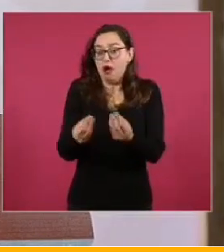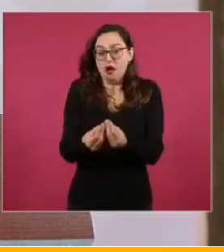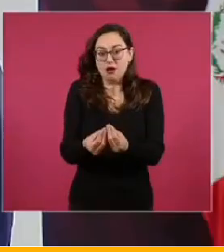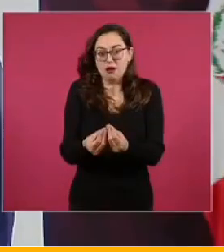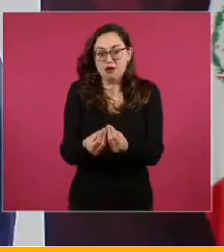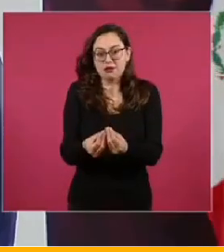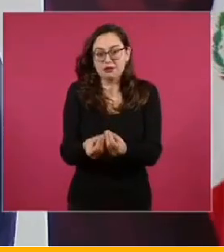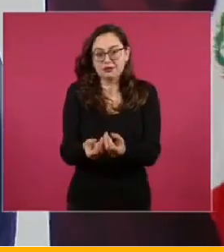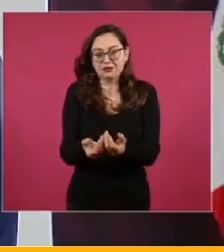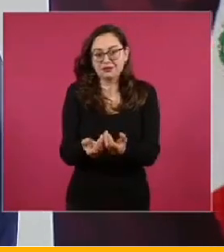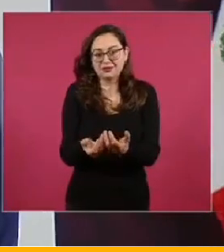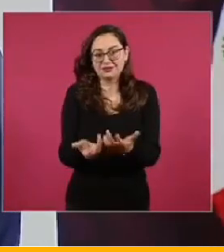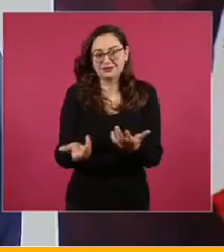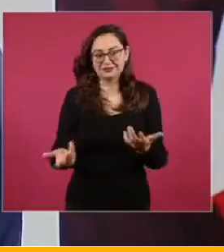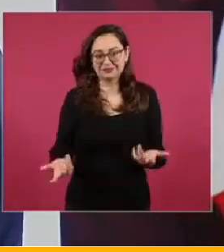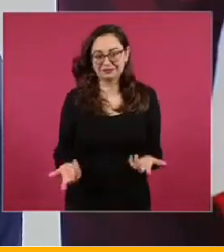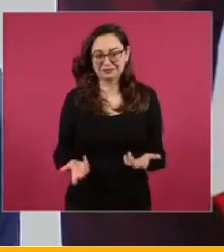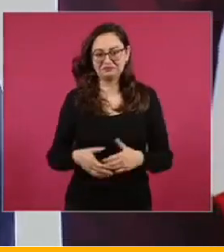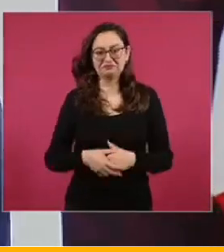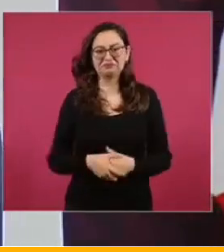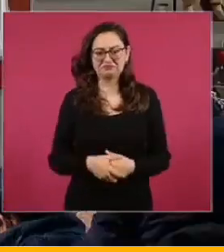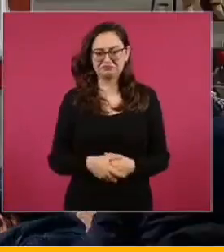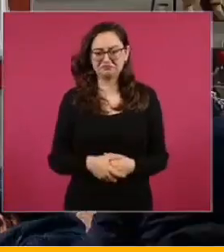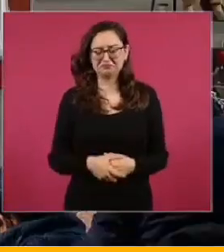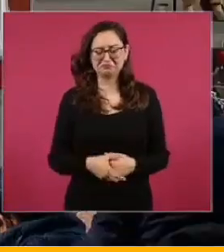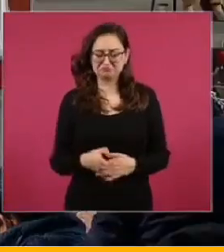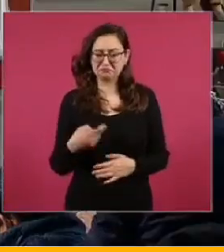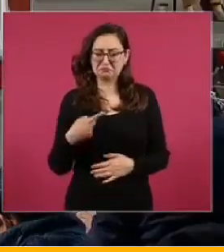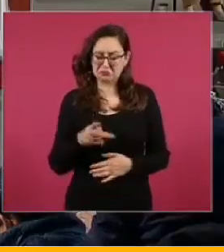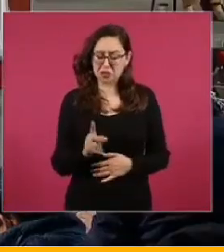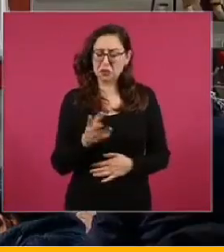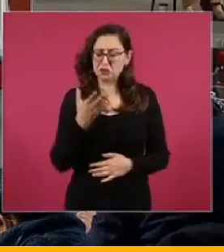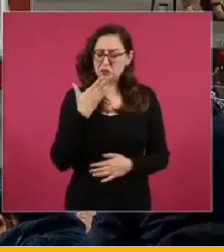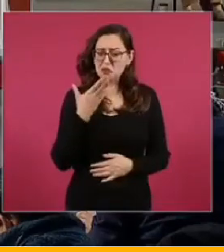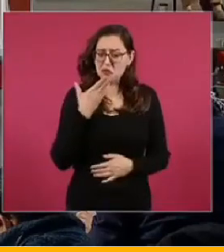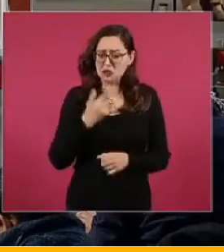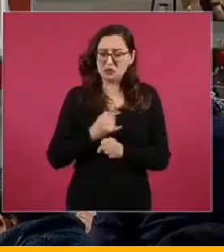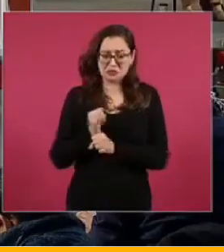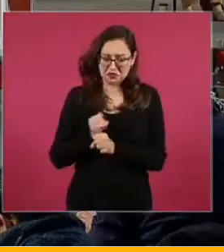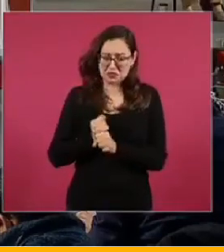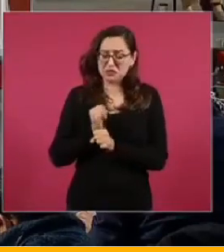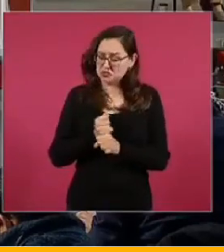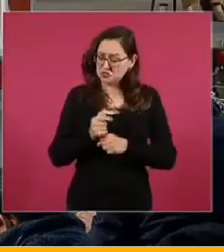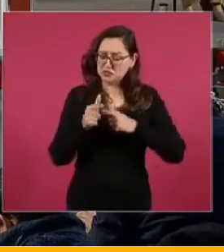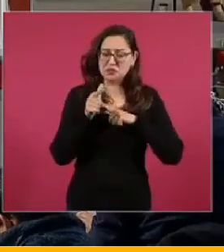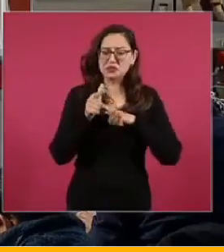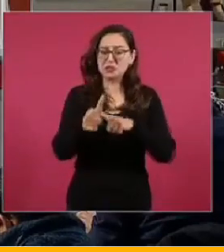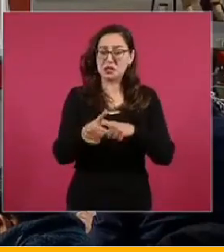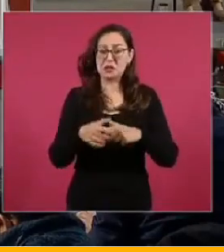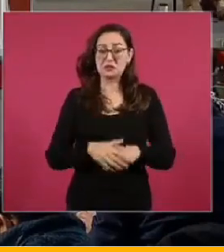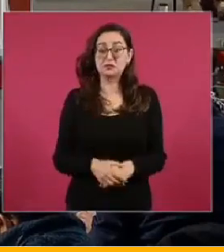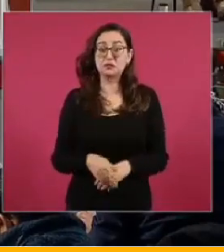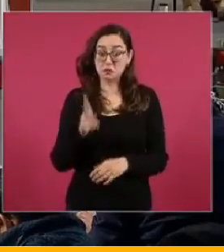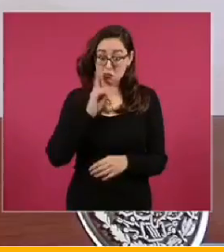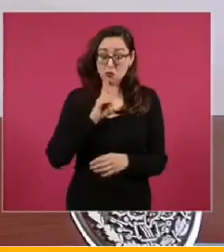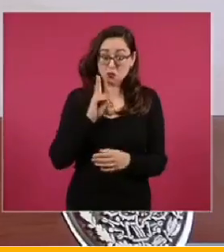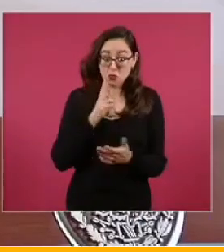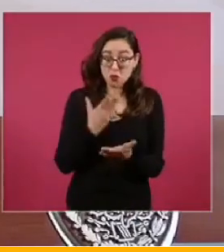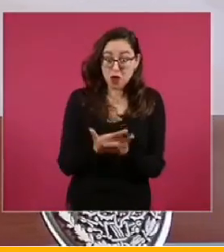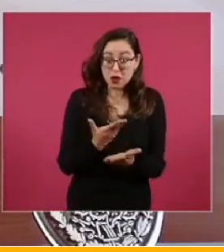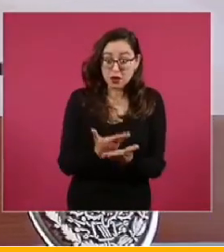Pero bueno, qué bien que están haciendo esas investigaciones, y adelante. Si hay elementos,